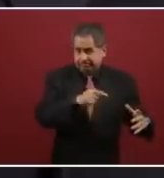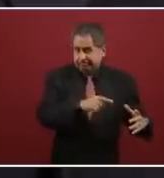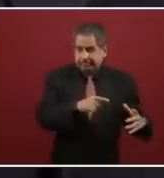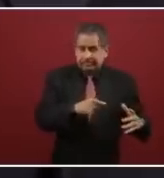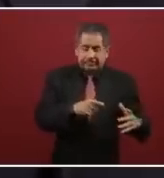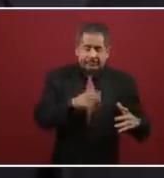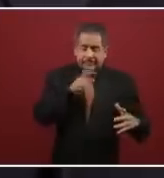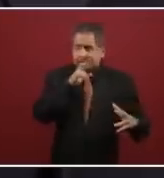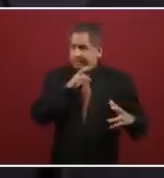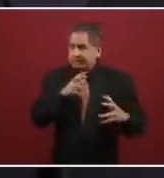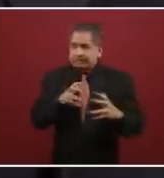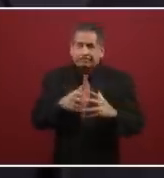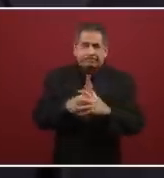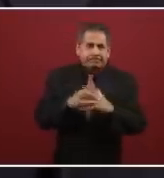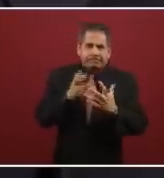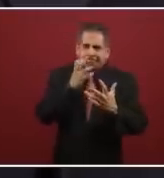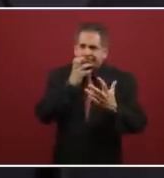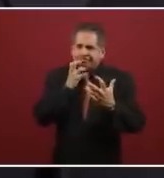desesperados,